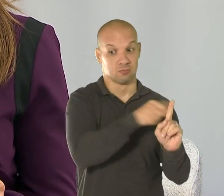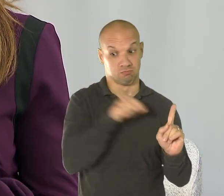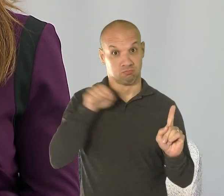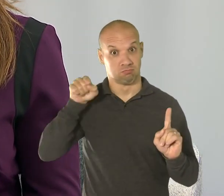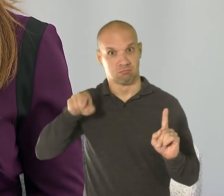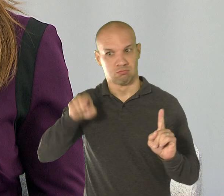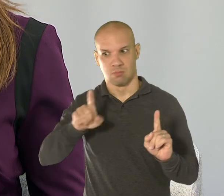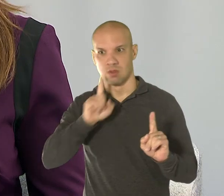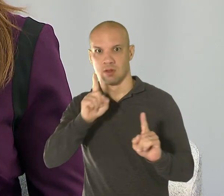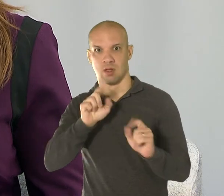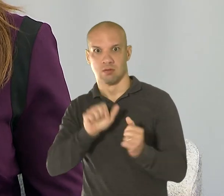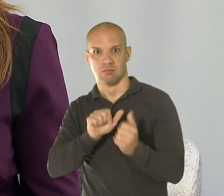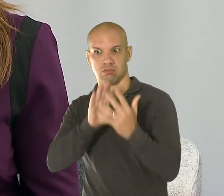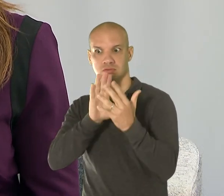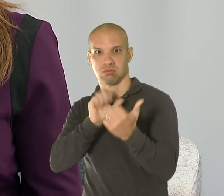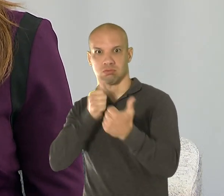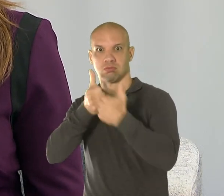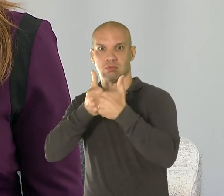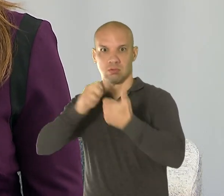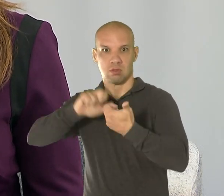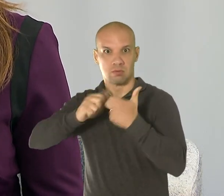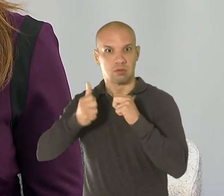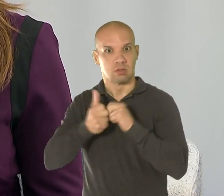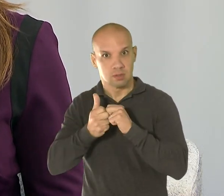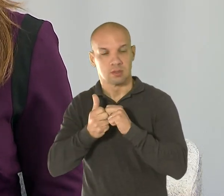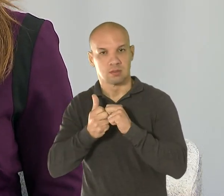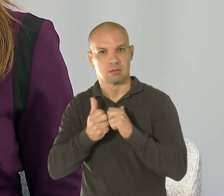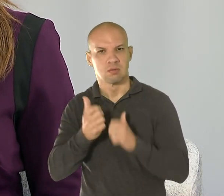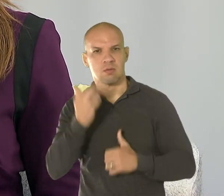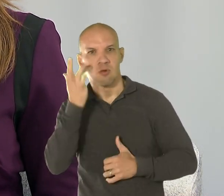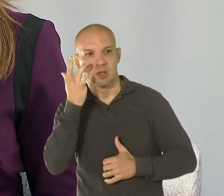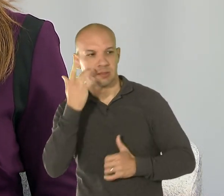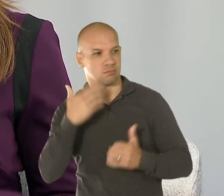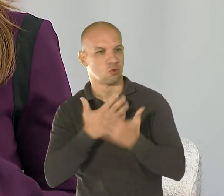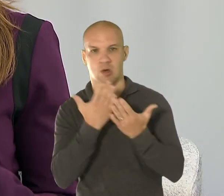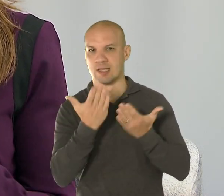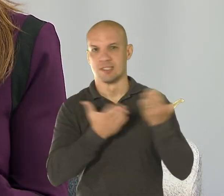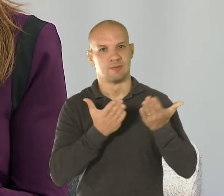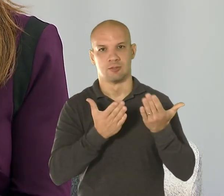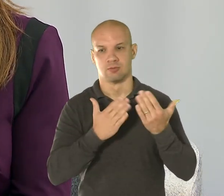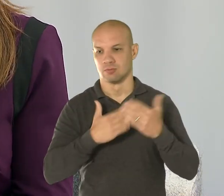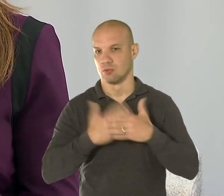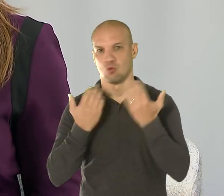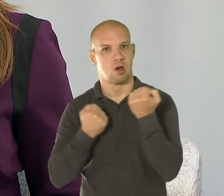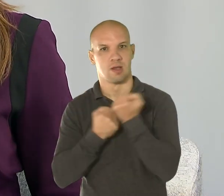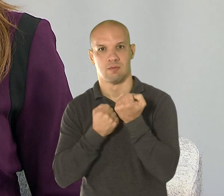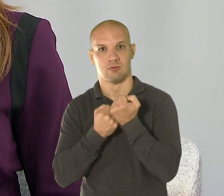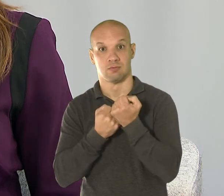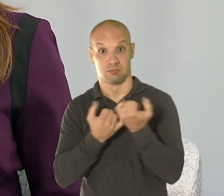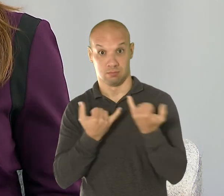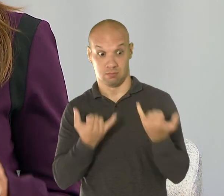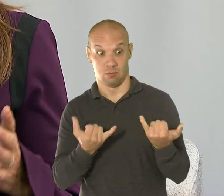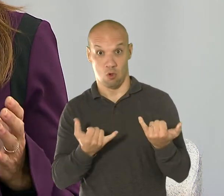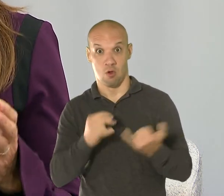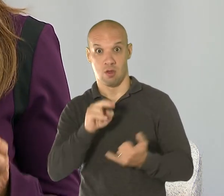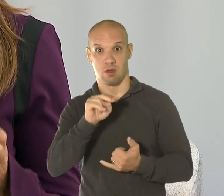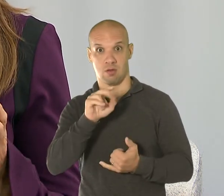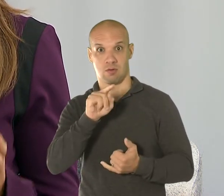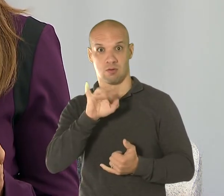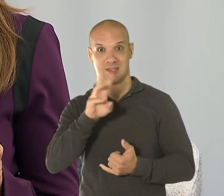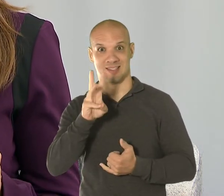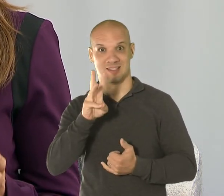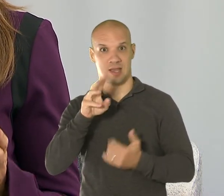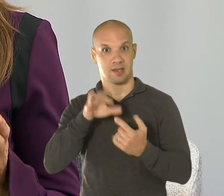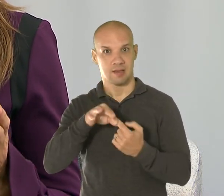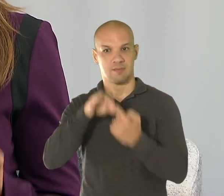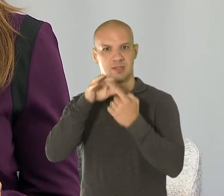enfrentan grandes retos y dificultades ante la falta de servicios y apoyo. Hoy en esta edición de Noti6 Especial hablamos sobre un